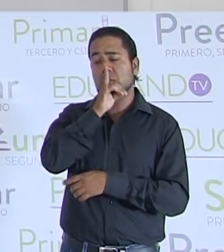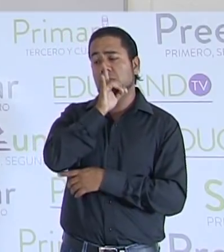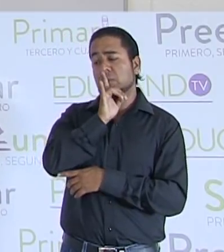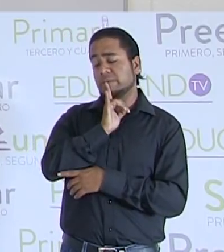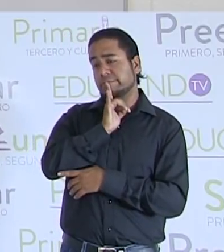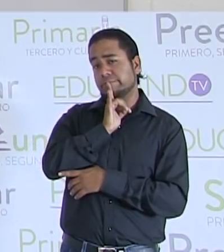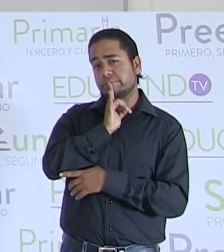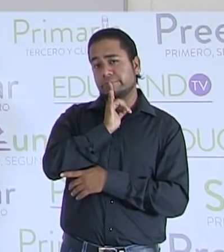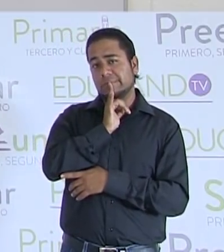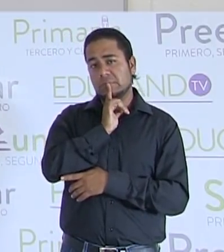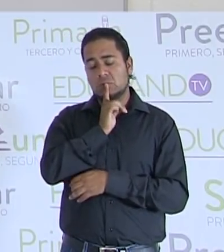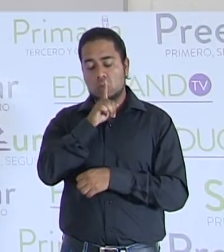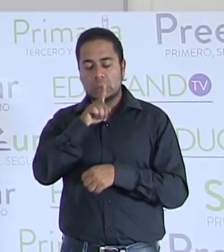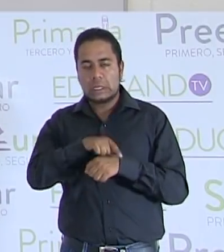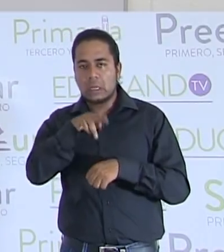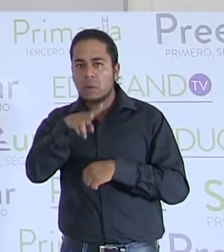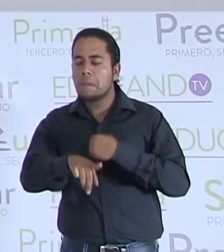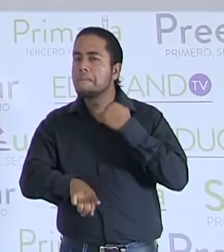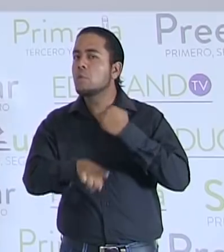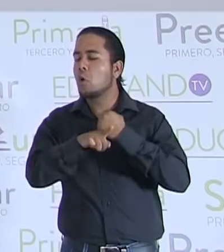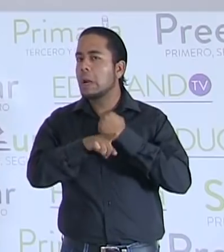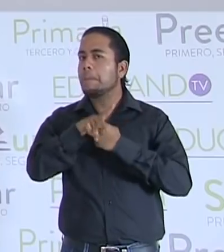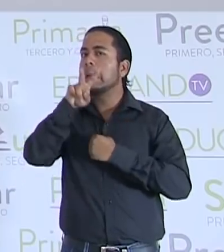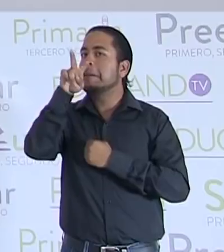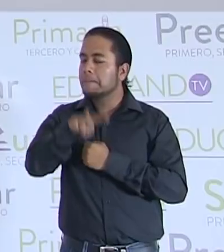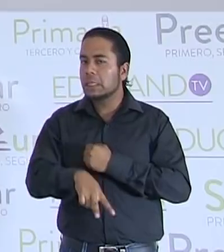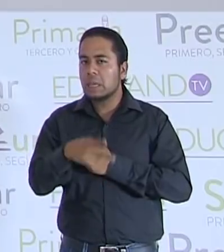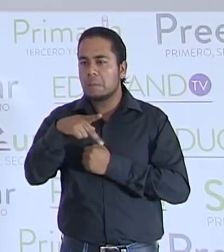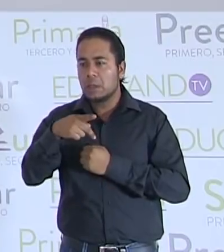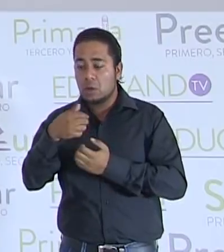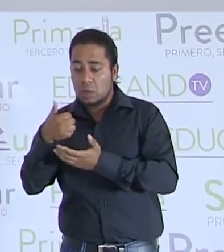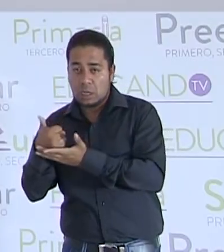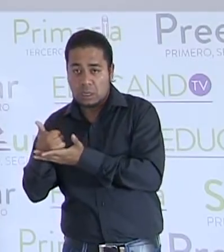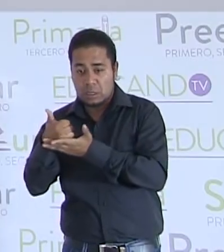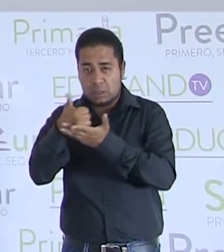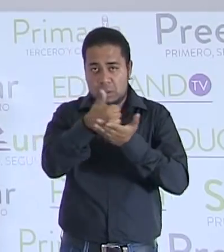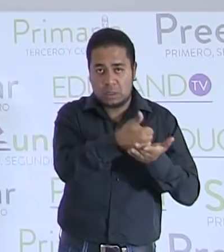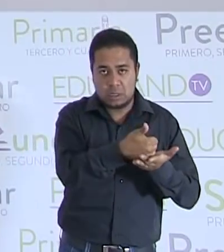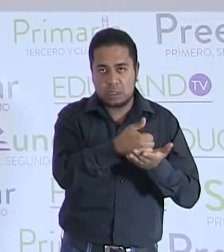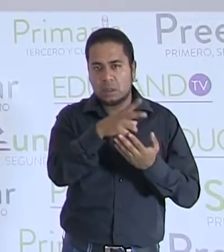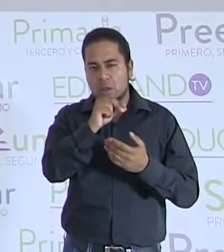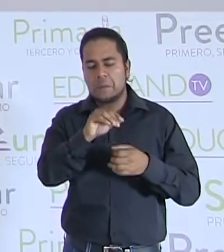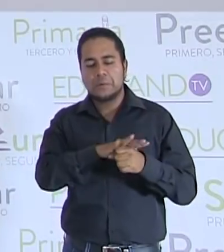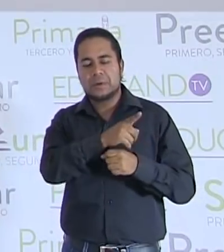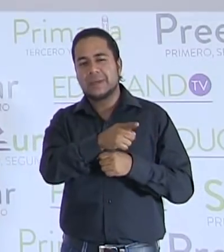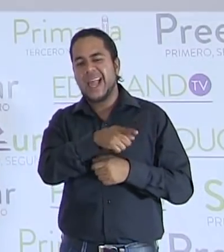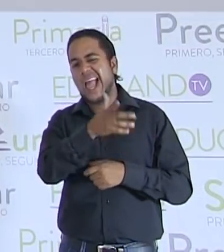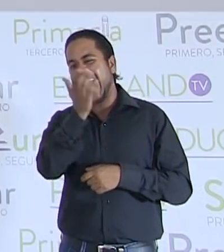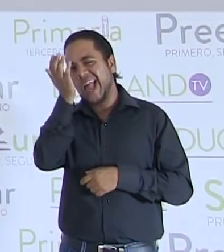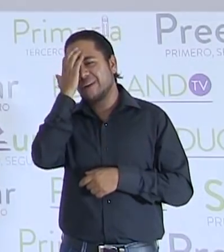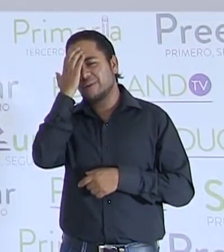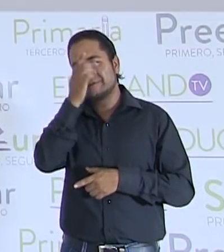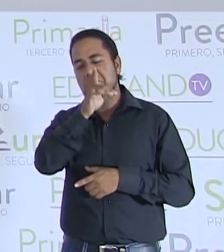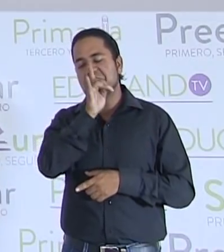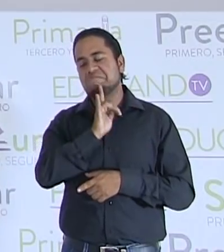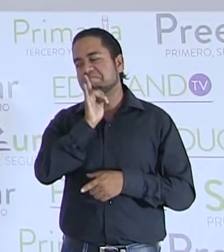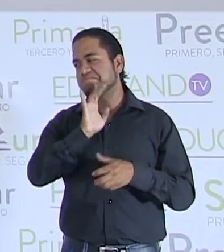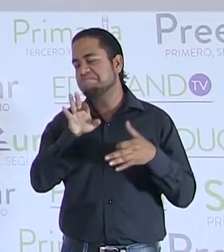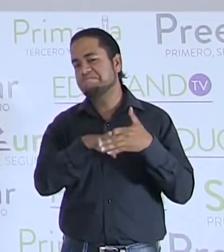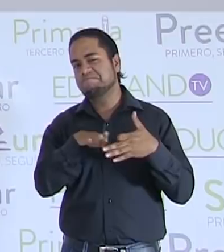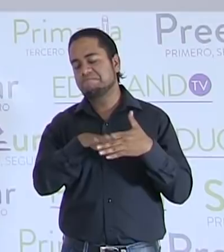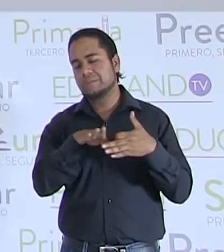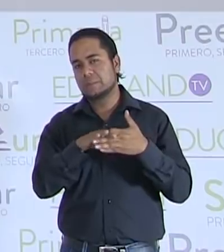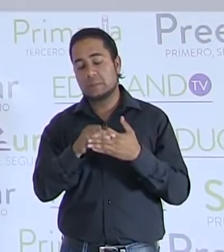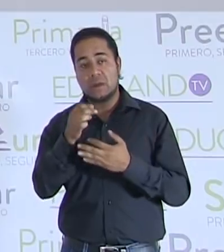día tuvo un problema de verdad, pero nadie le ayudó porque creían que era otra de sus mentiras.